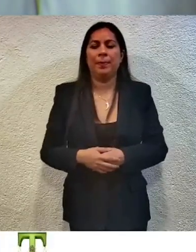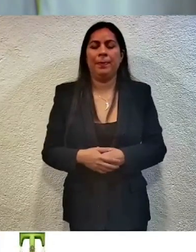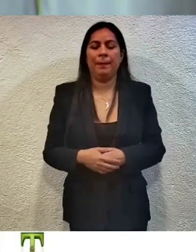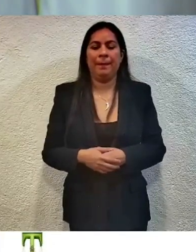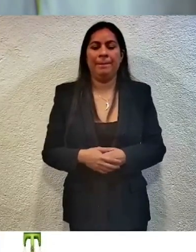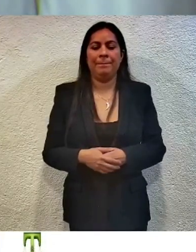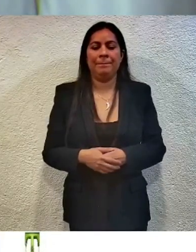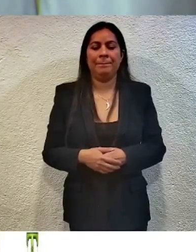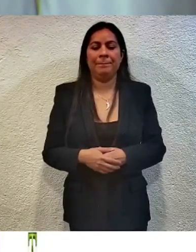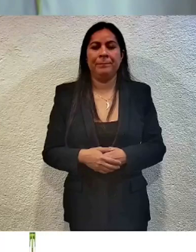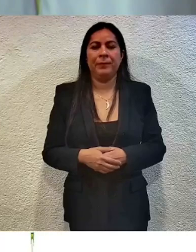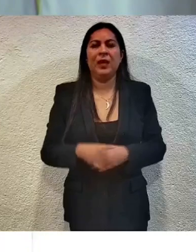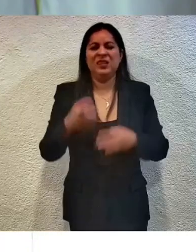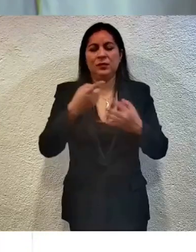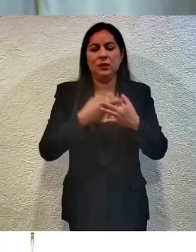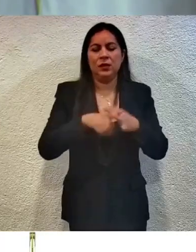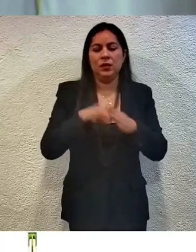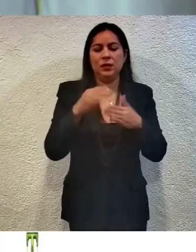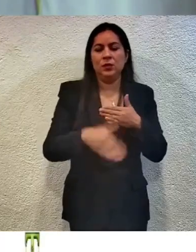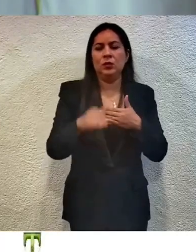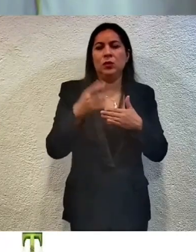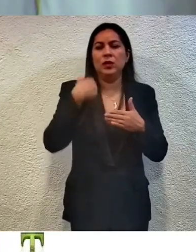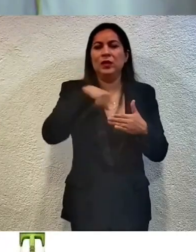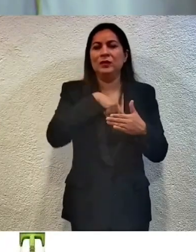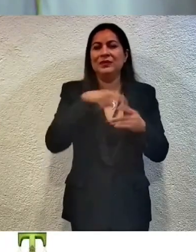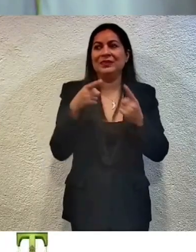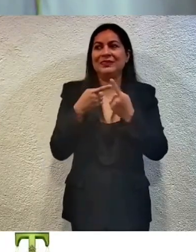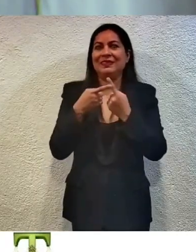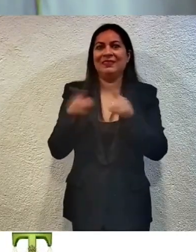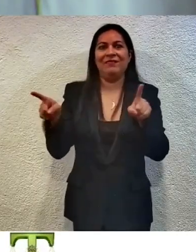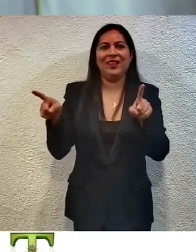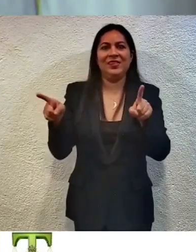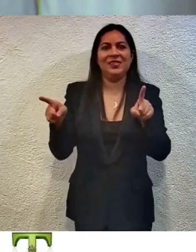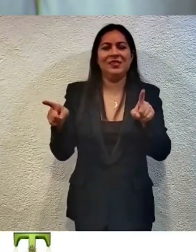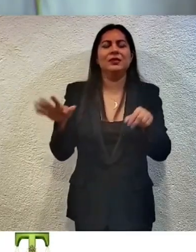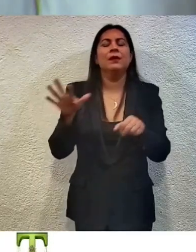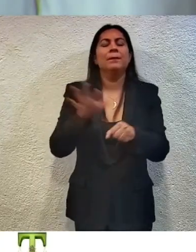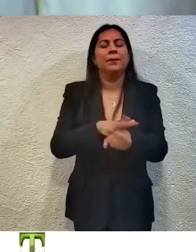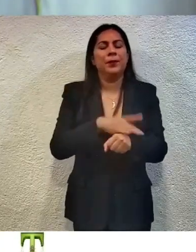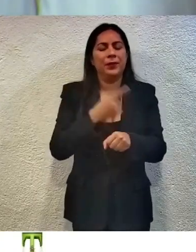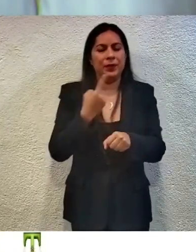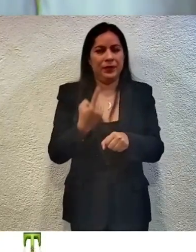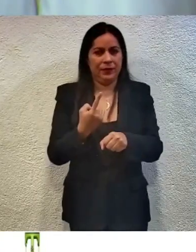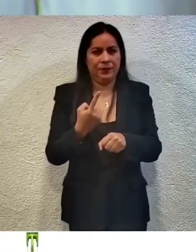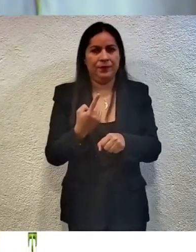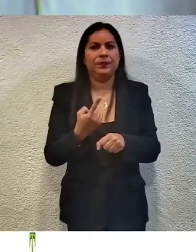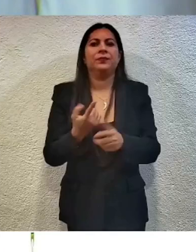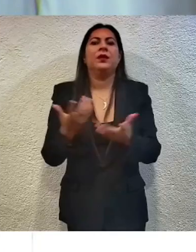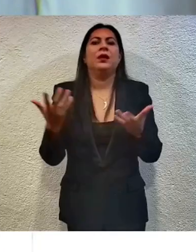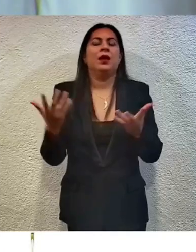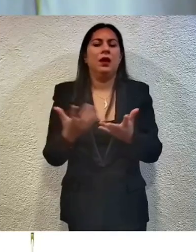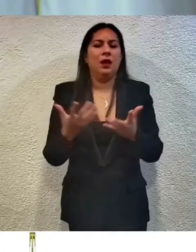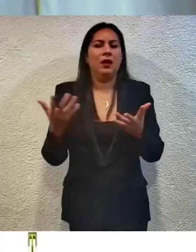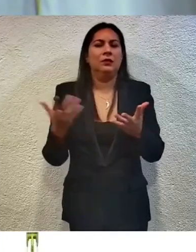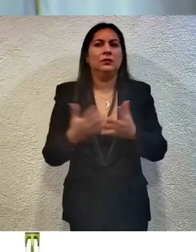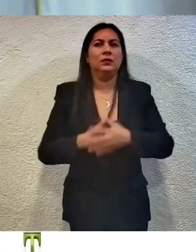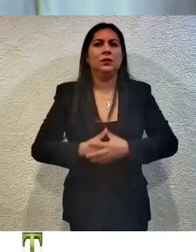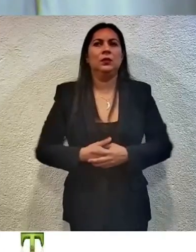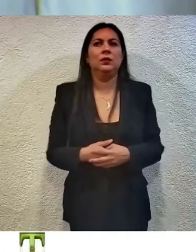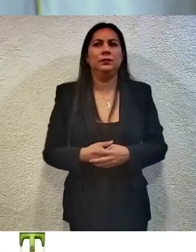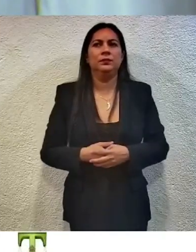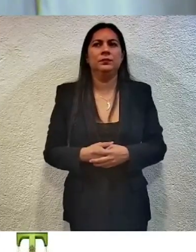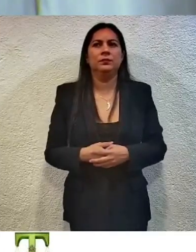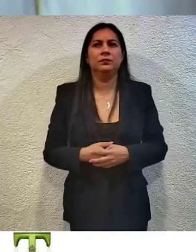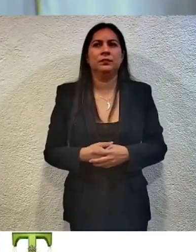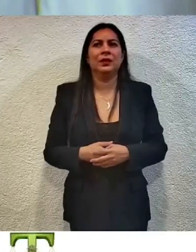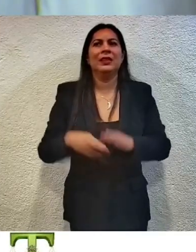es el punto de partida en nuestras diferencias, porque haciendo la simple